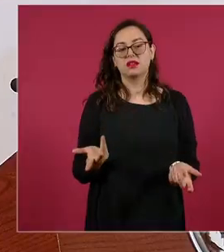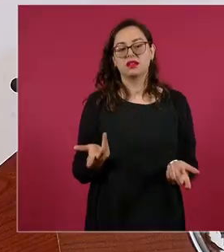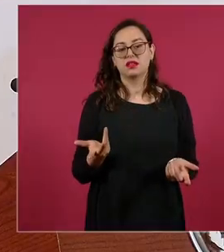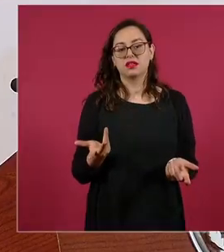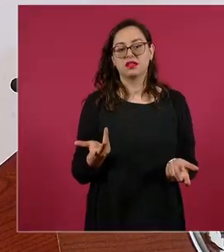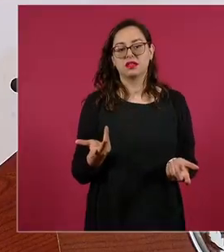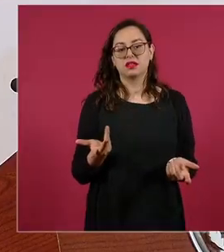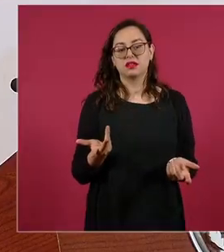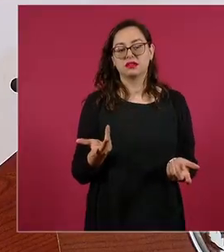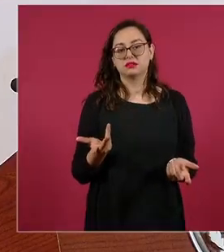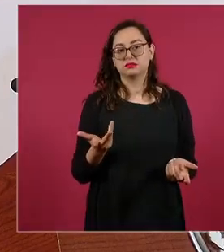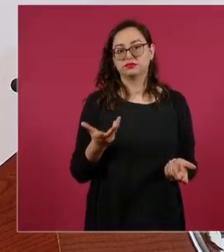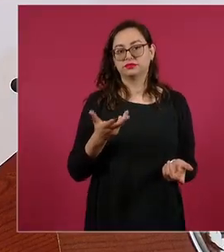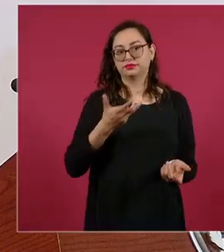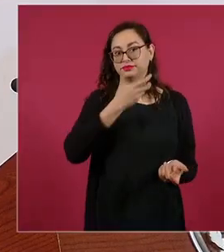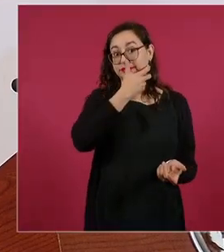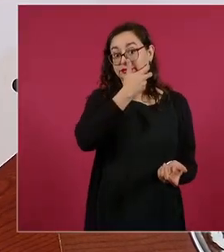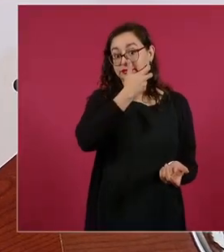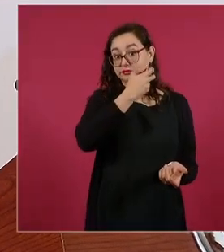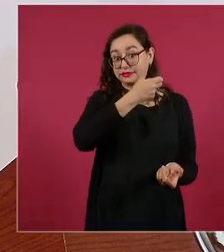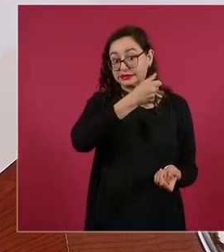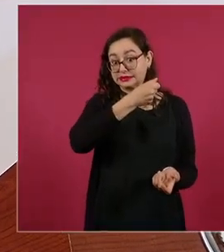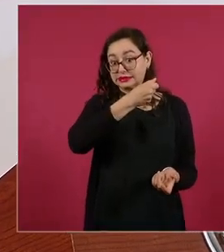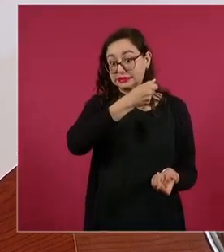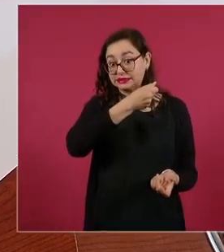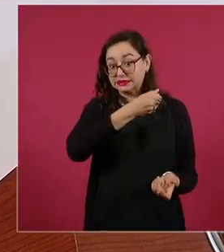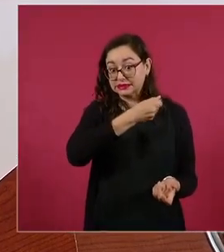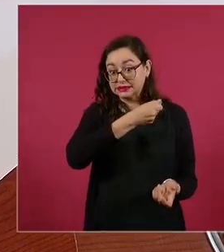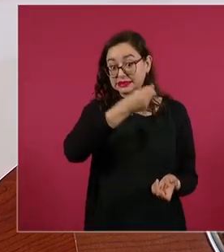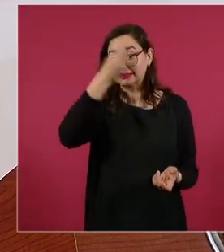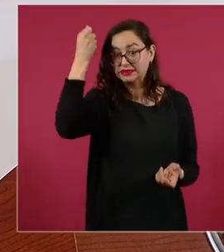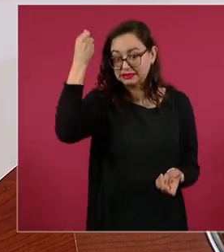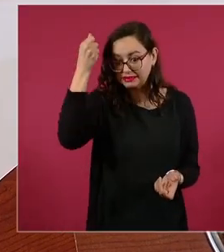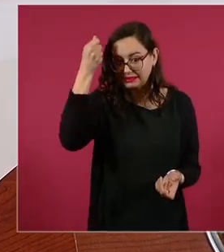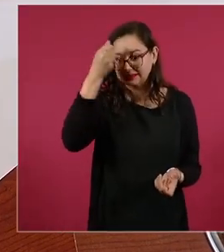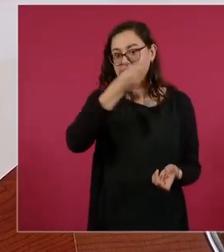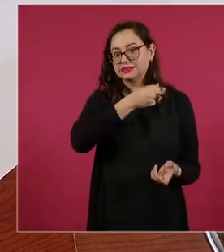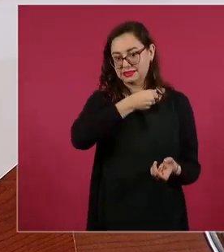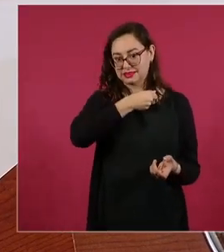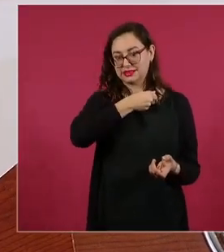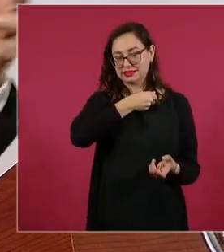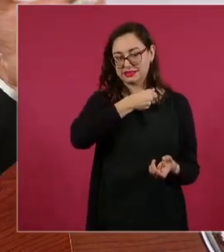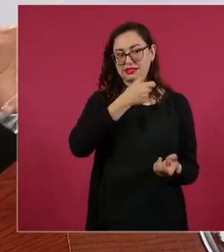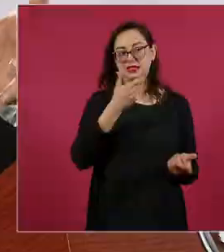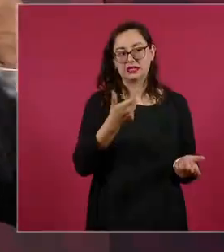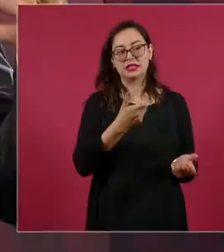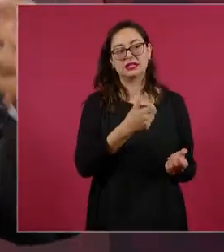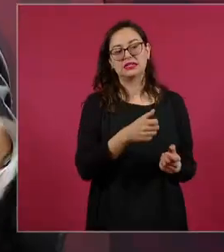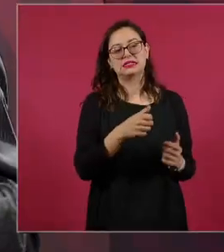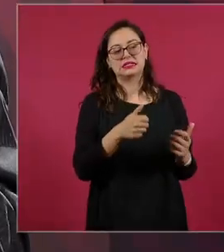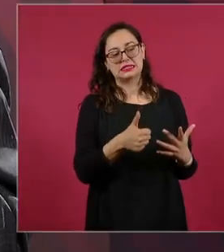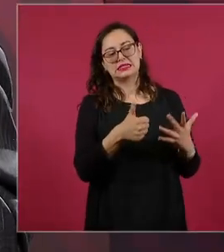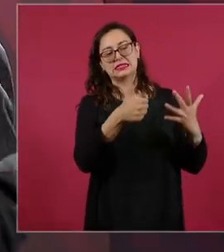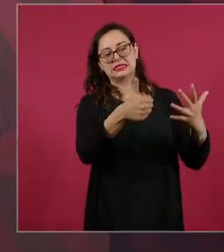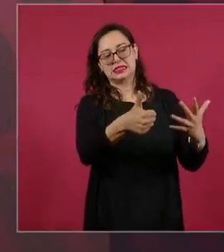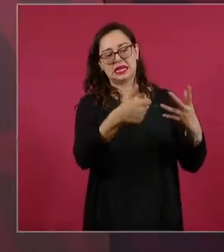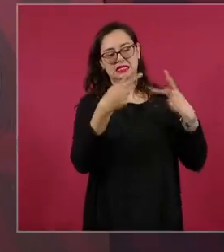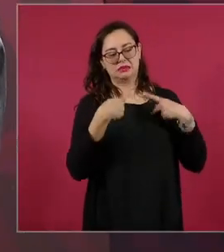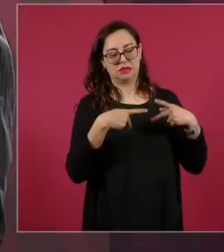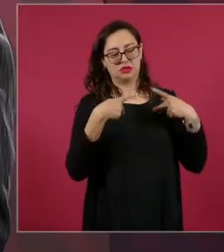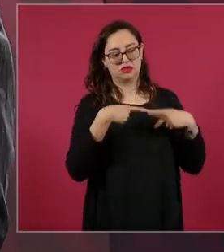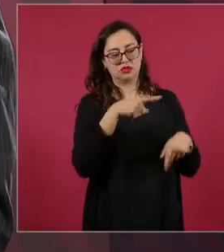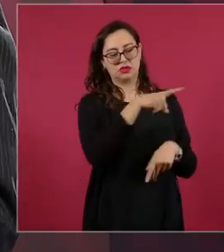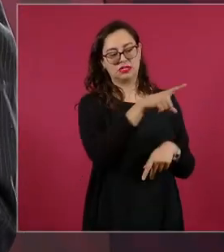habían cinco o seis que querían como